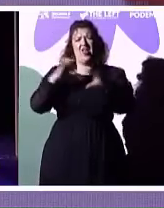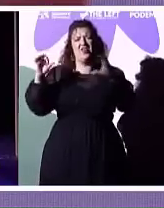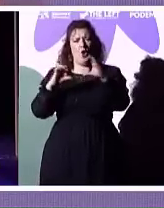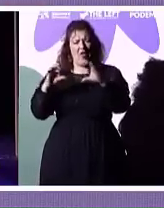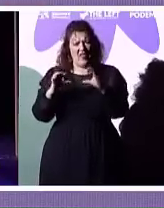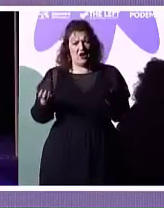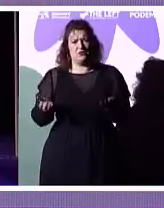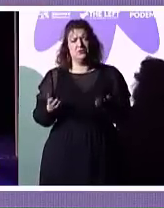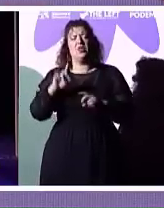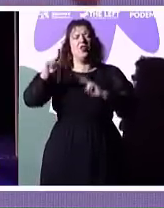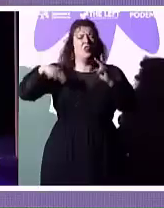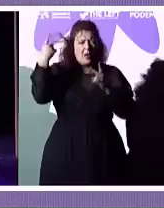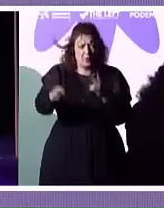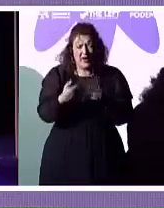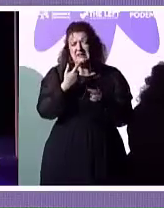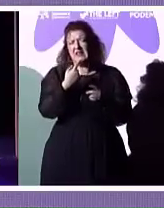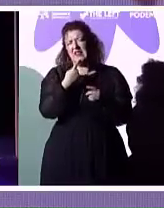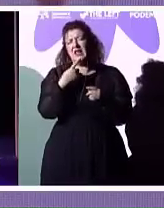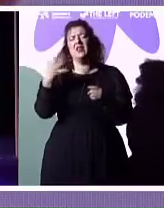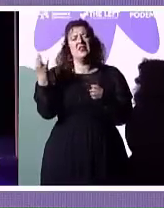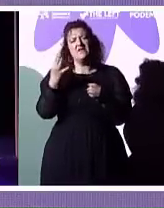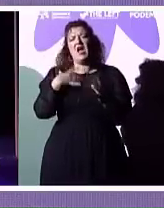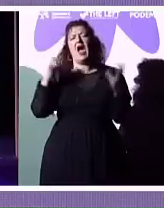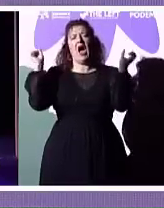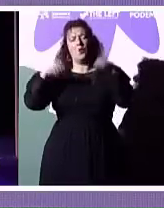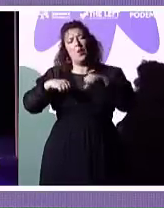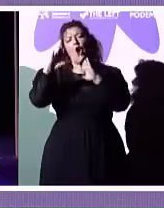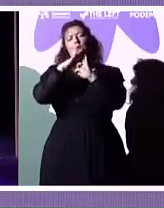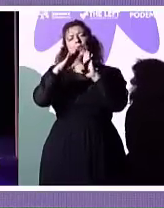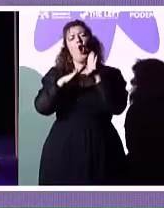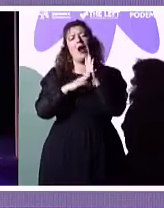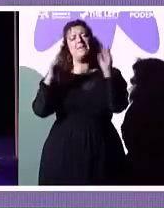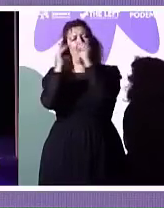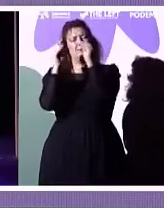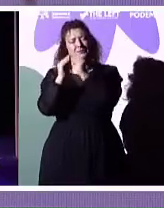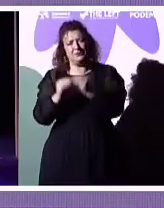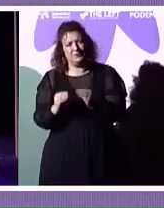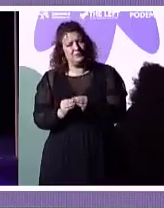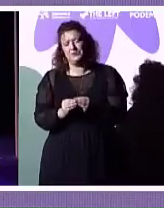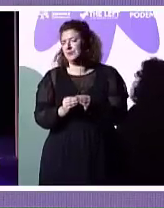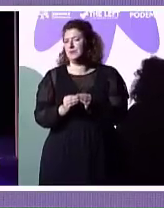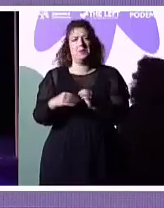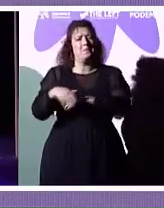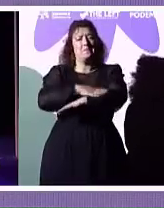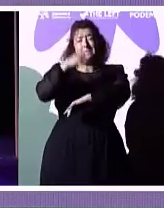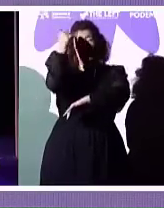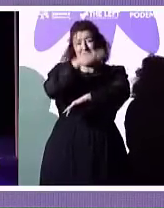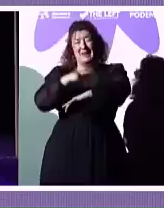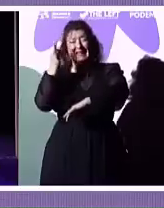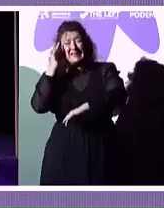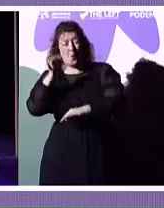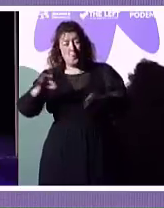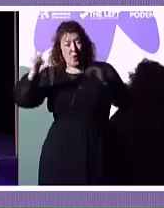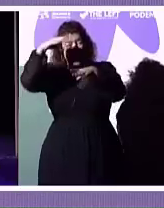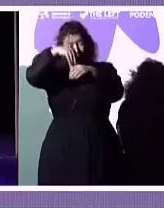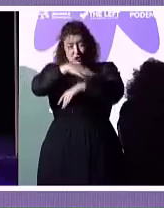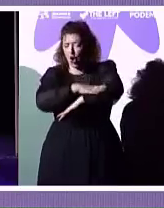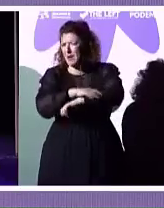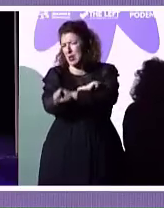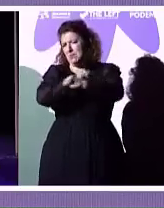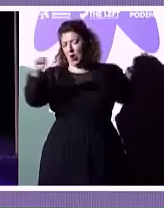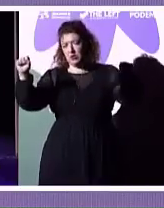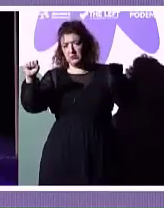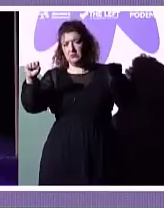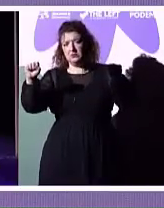ciudadanos después que aceptásemos un acuerdo programático que no podía haber ministros y ministras de podemos en un gobierno